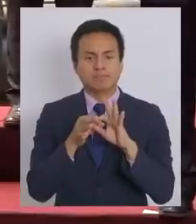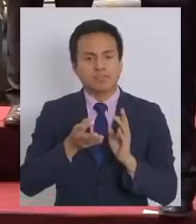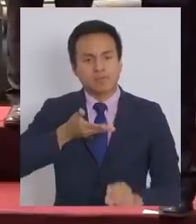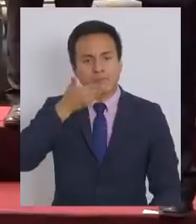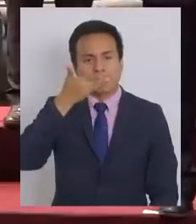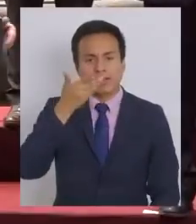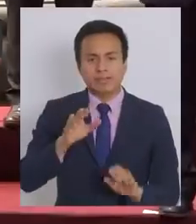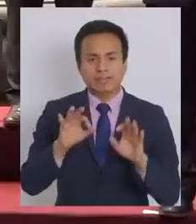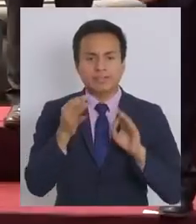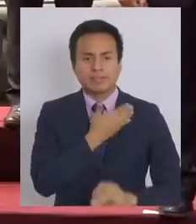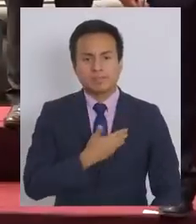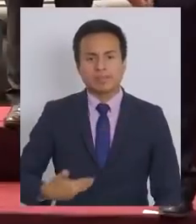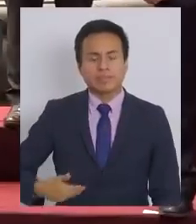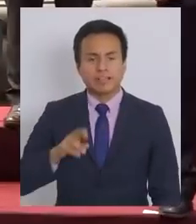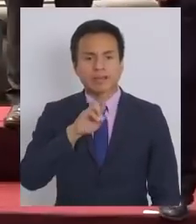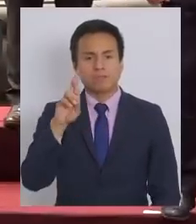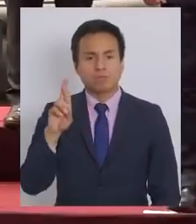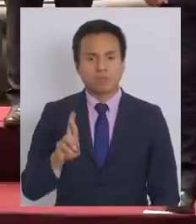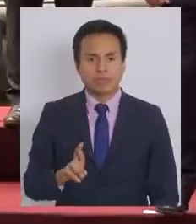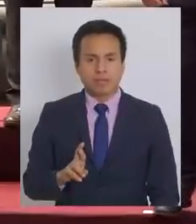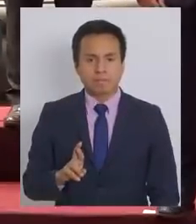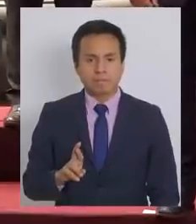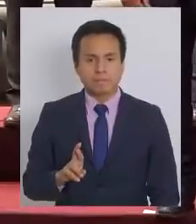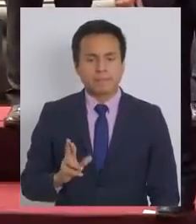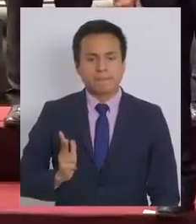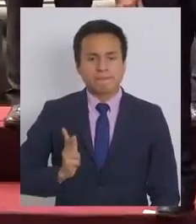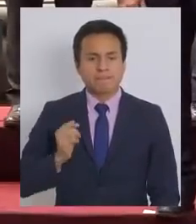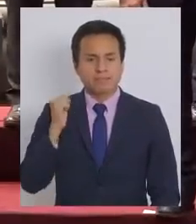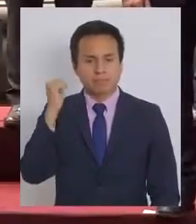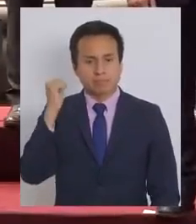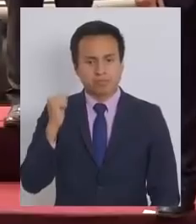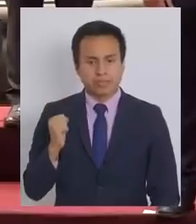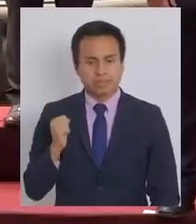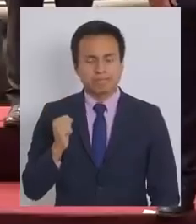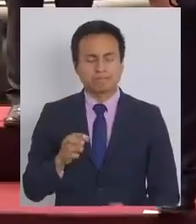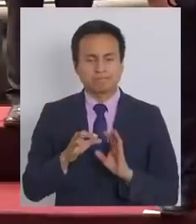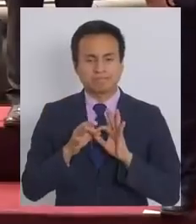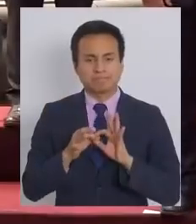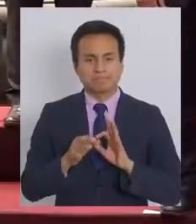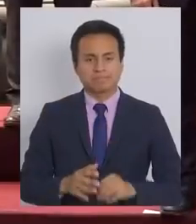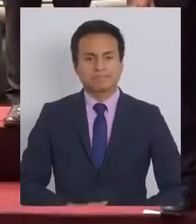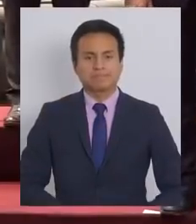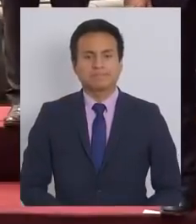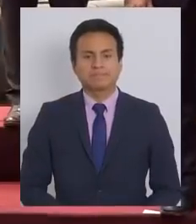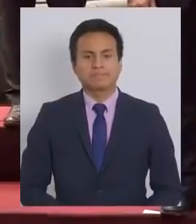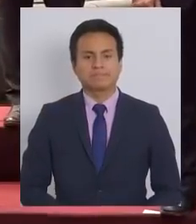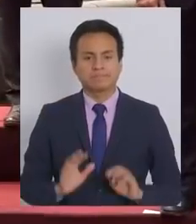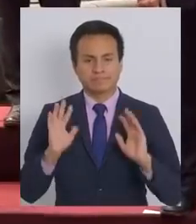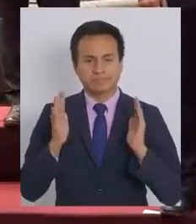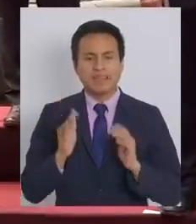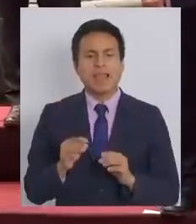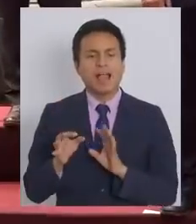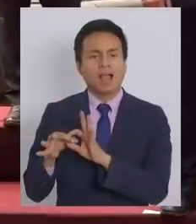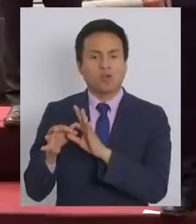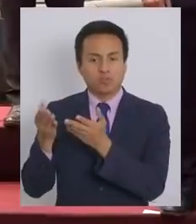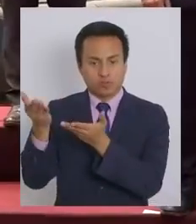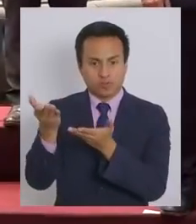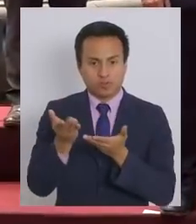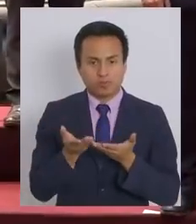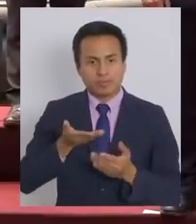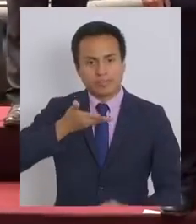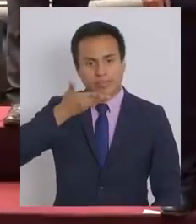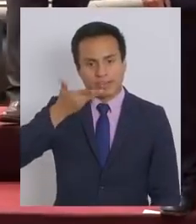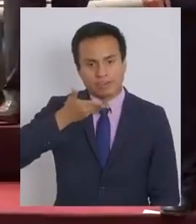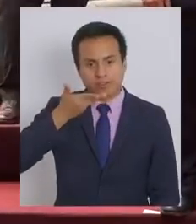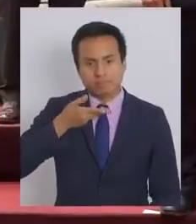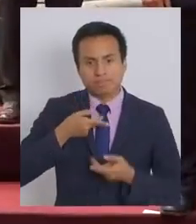de Su Excelencia, el Presidente de la República, señor Sebastián Piñera Echenique. A continuación, realizará su